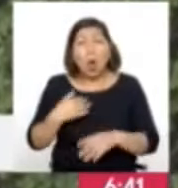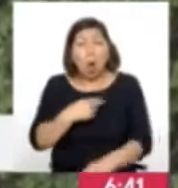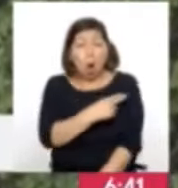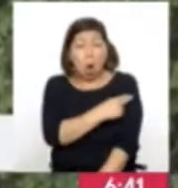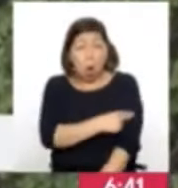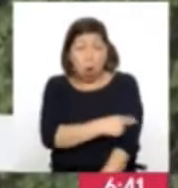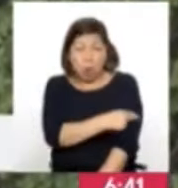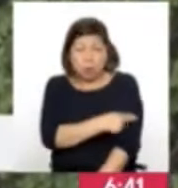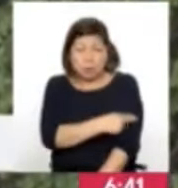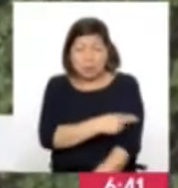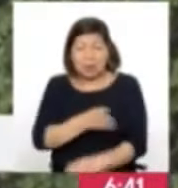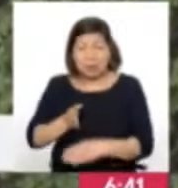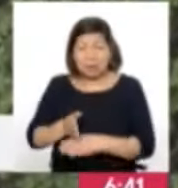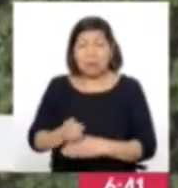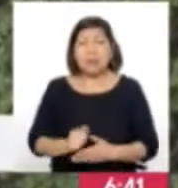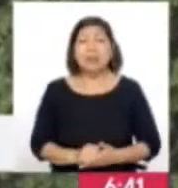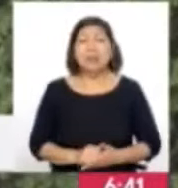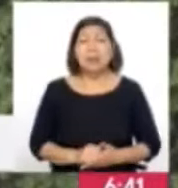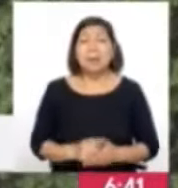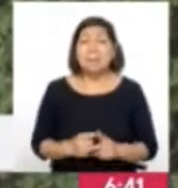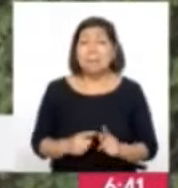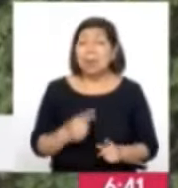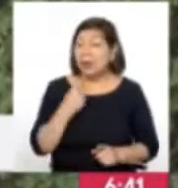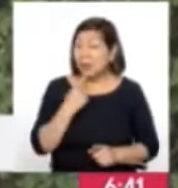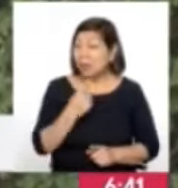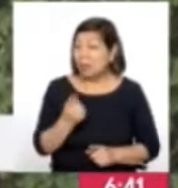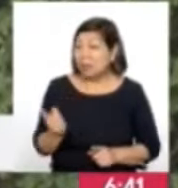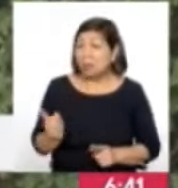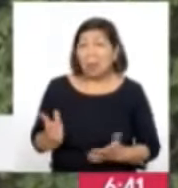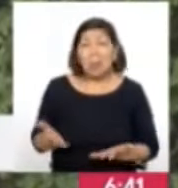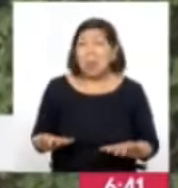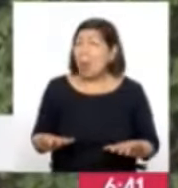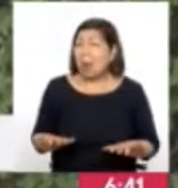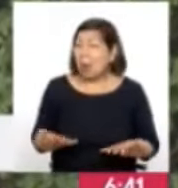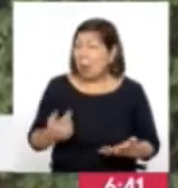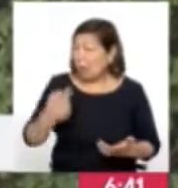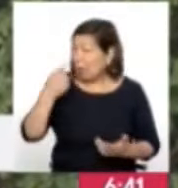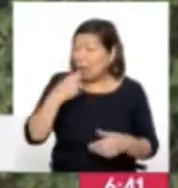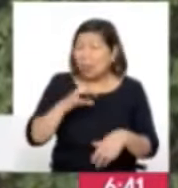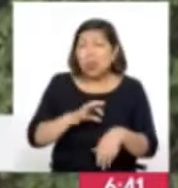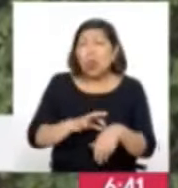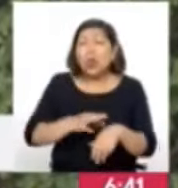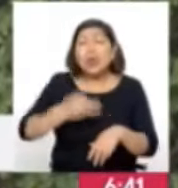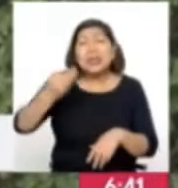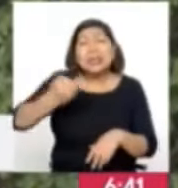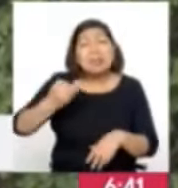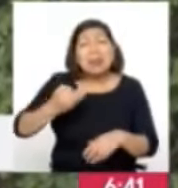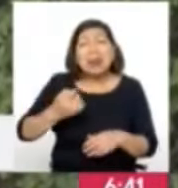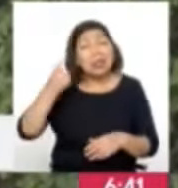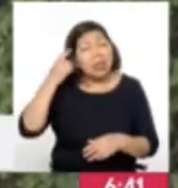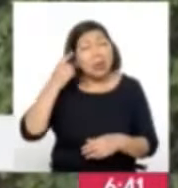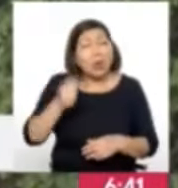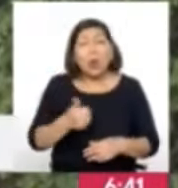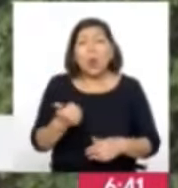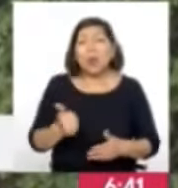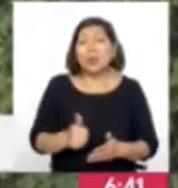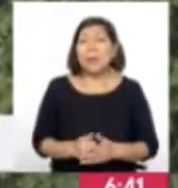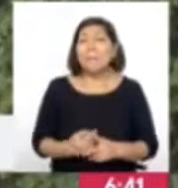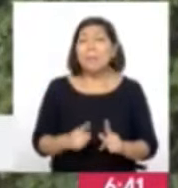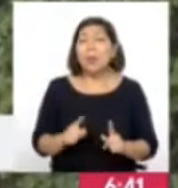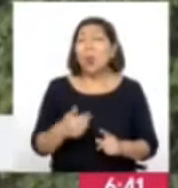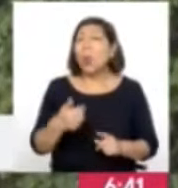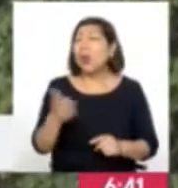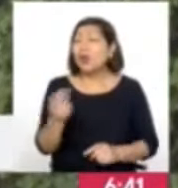hospital Carlos Lanfranco Lagos. Pero según ellos me dijeron que no había neurólogo y que yo vaya buscando un neurólogo